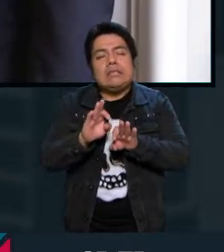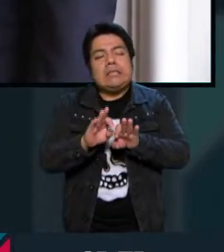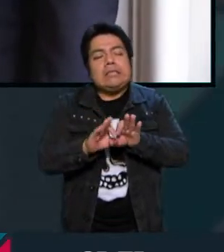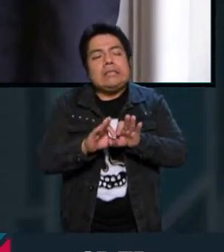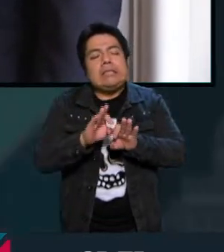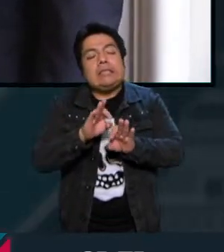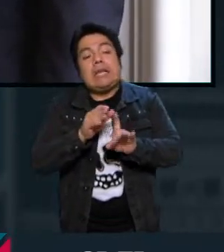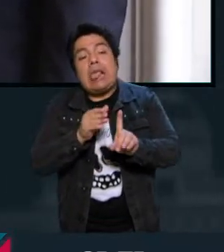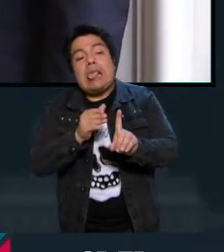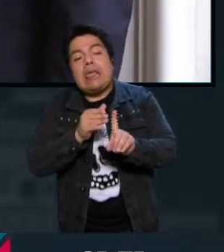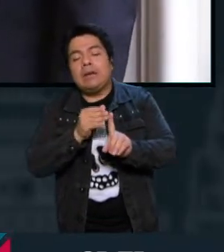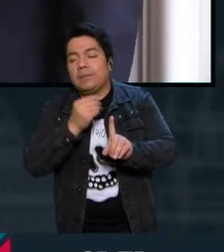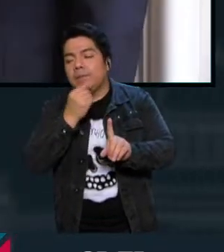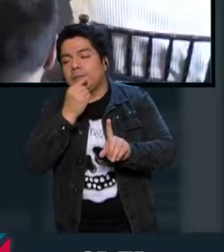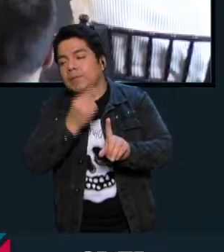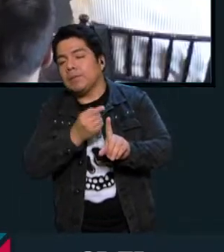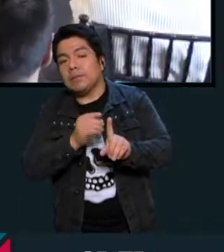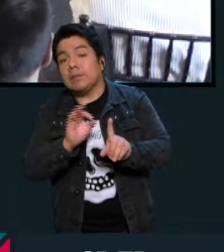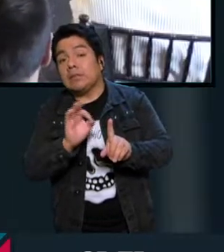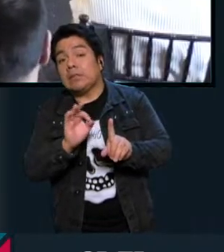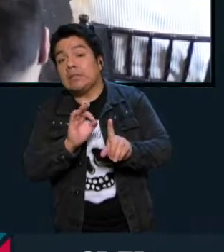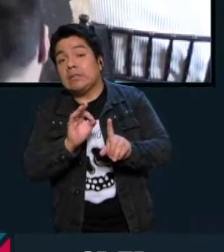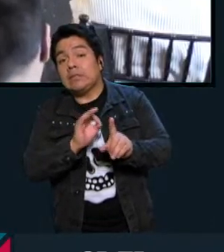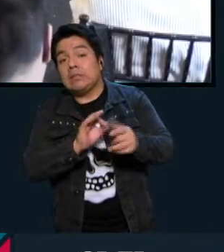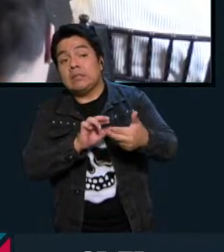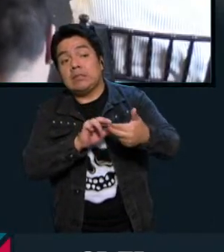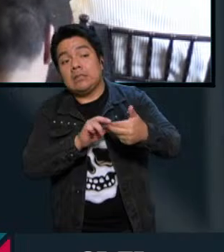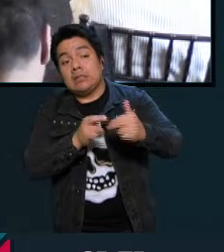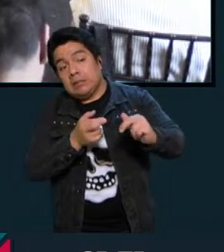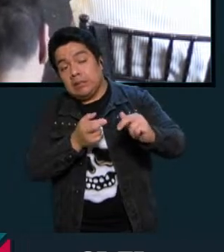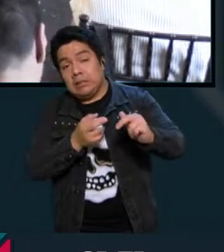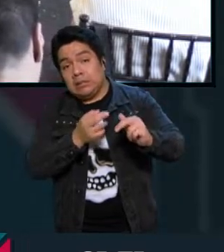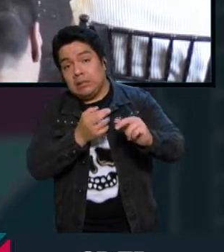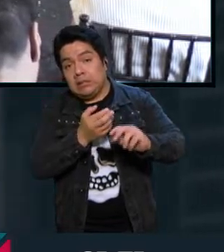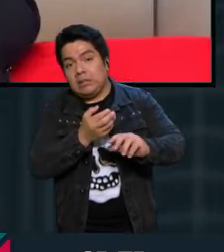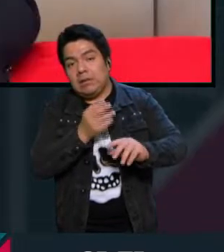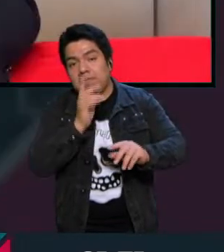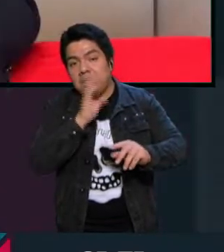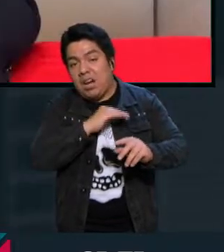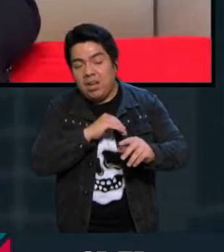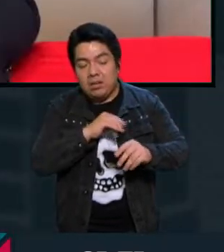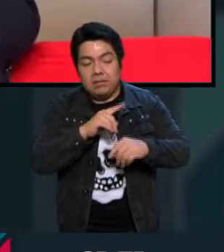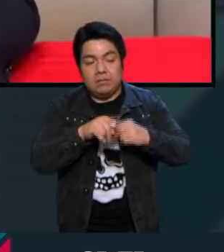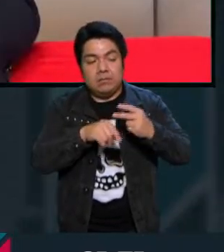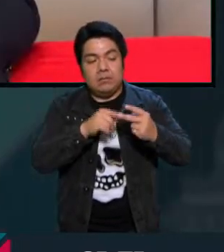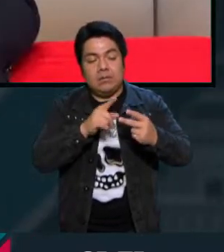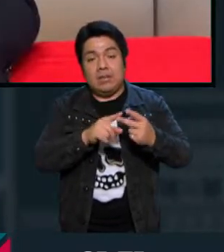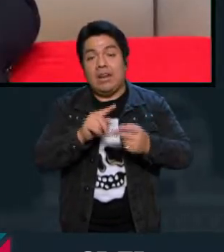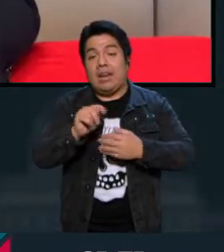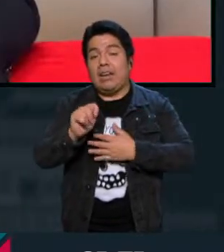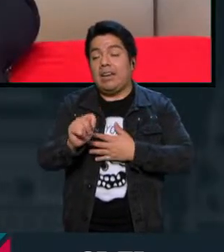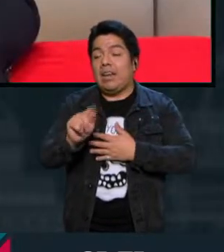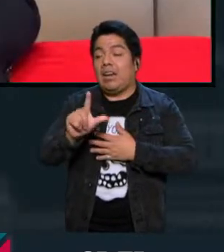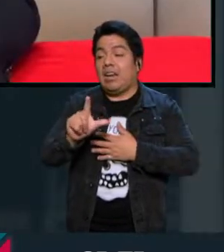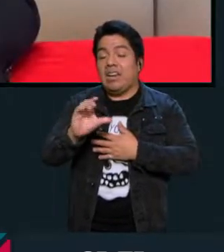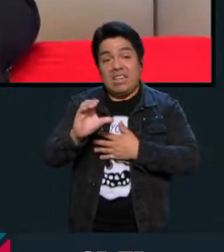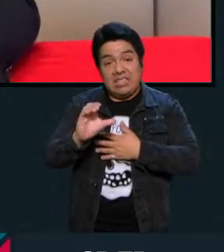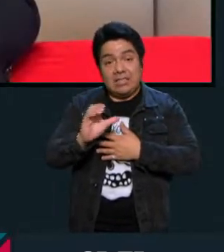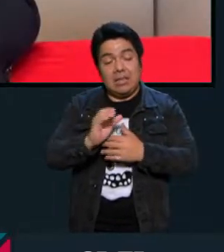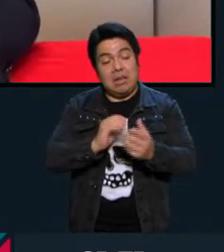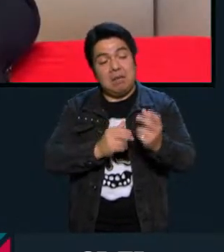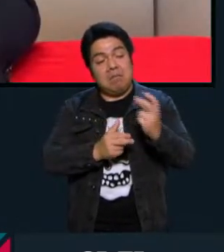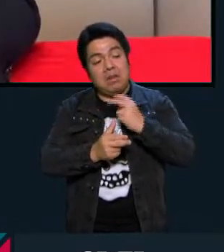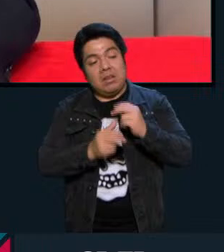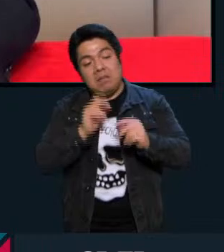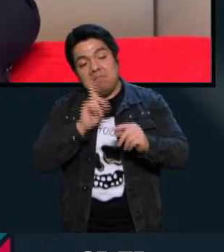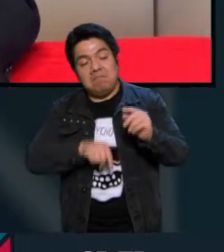perspicaz, dijera que podría afectar las relaciones comerciales, podría afectar el Tratado de Libre Comercio y las inversiones. Y